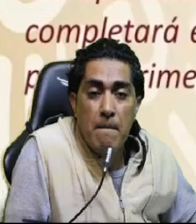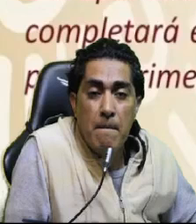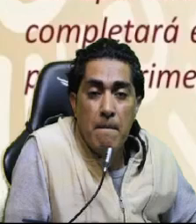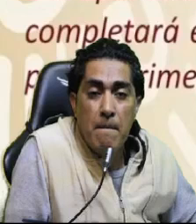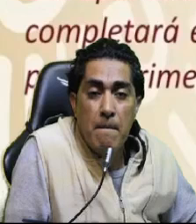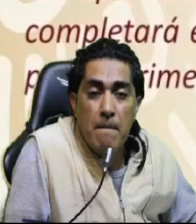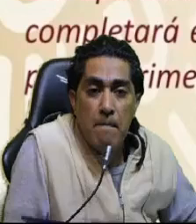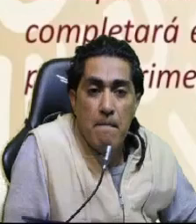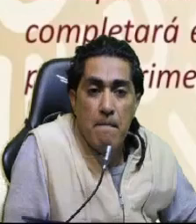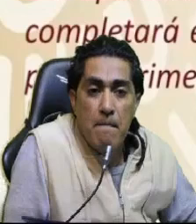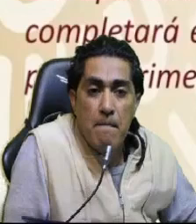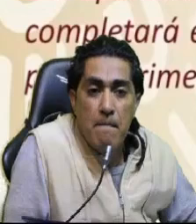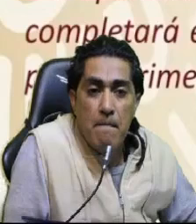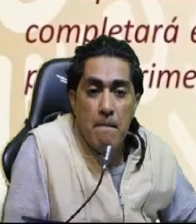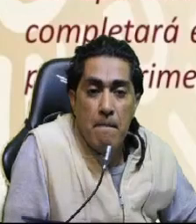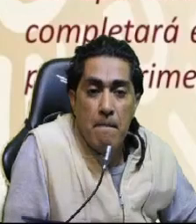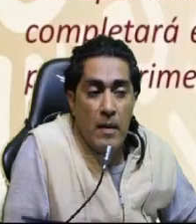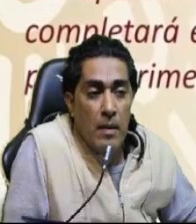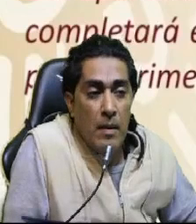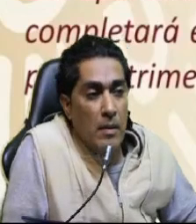a mujeres embarazadas. Insisto,